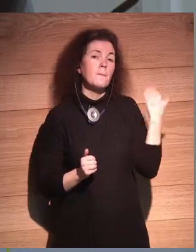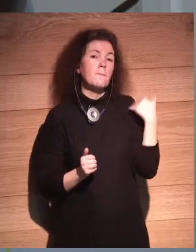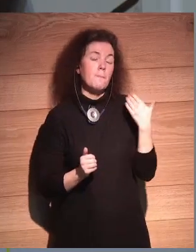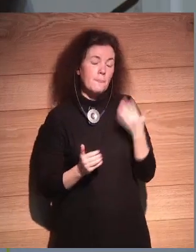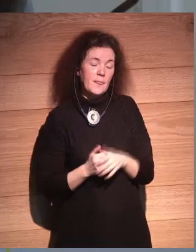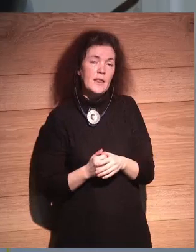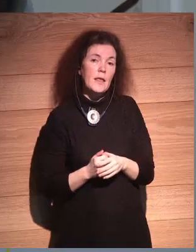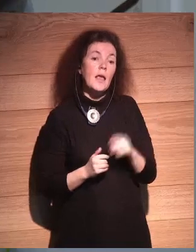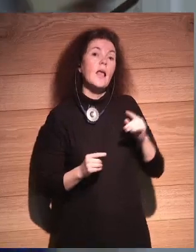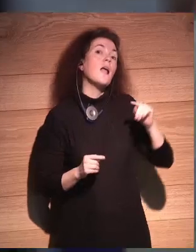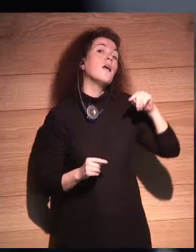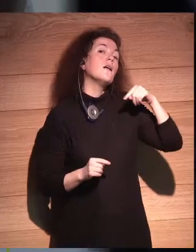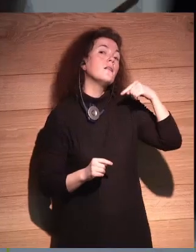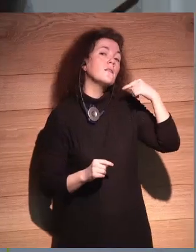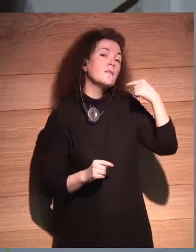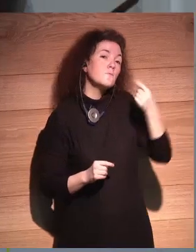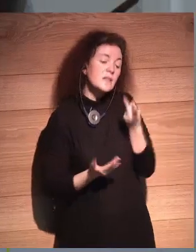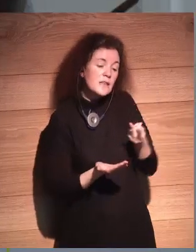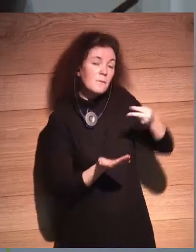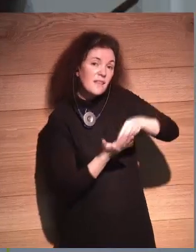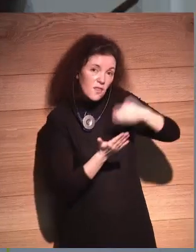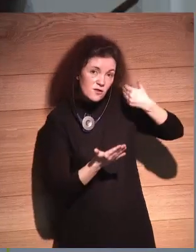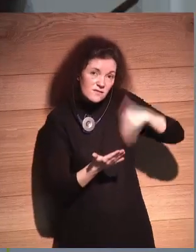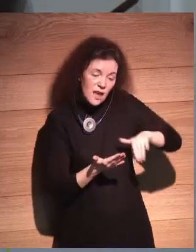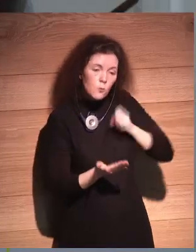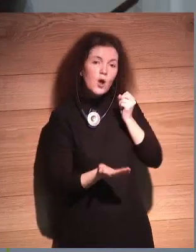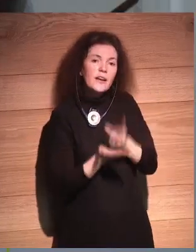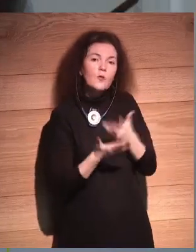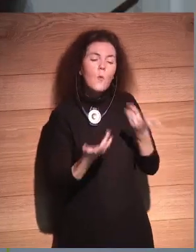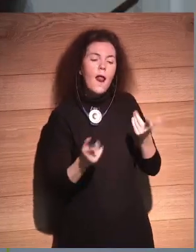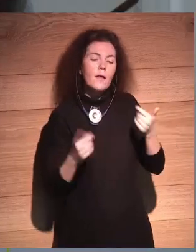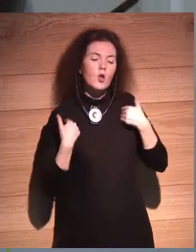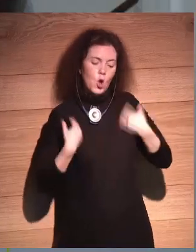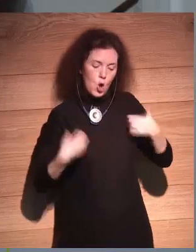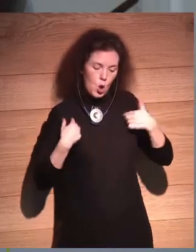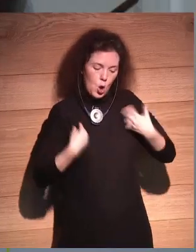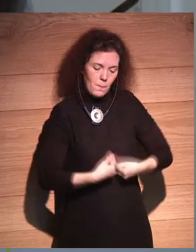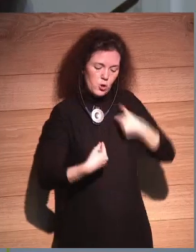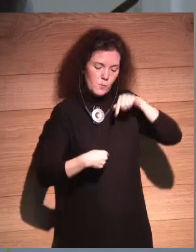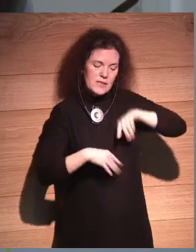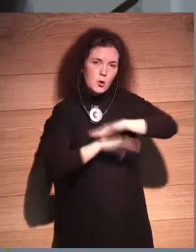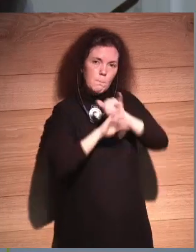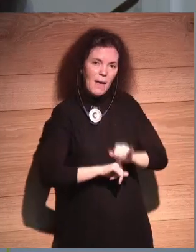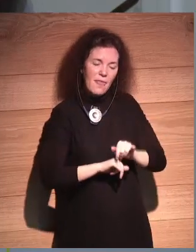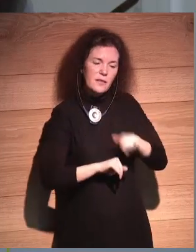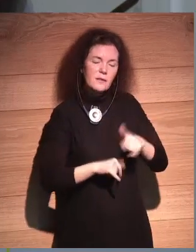Y después, el siguiente reto es estar a gusto contigo mismo, estar en paz.